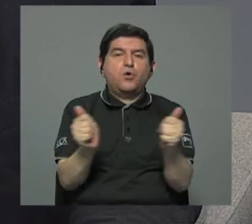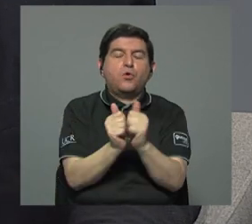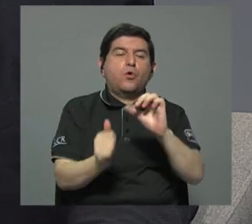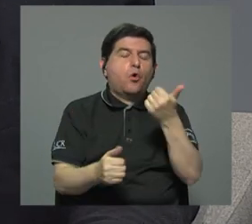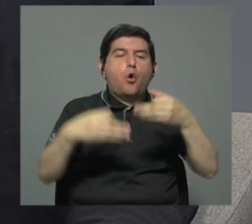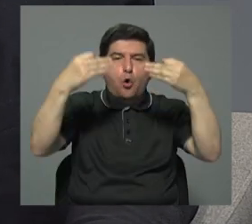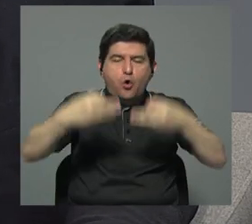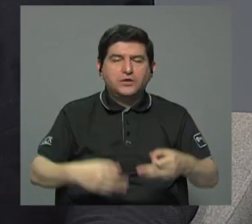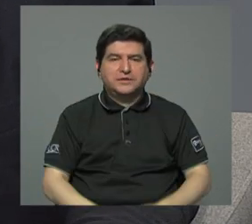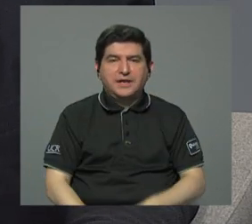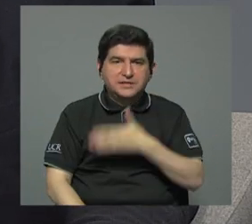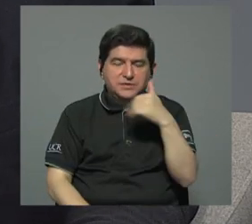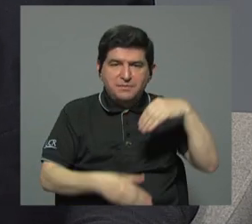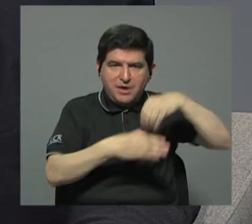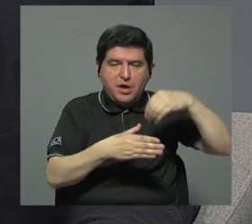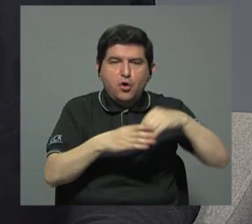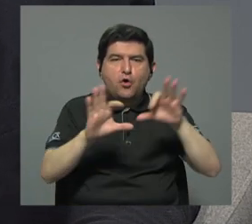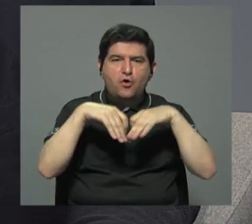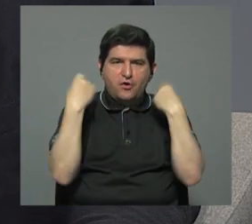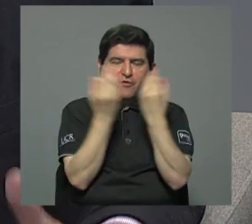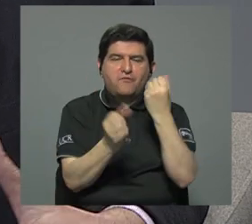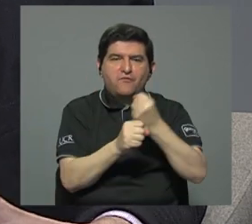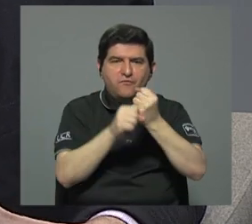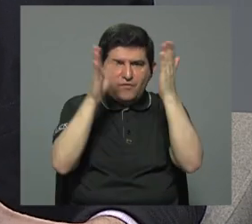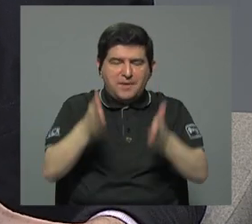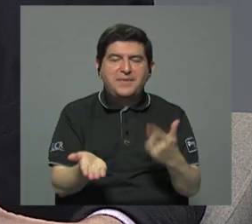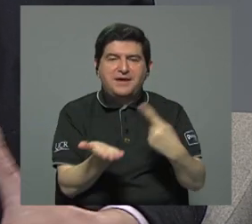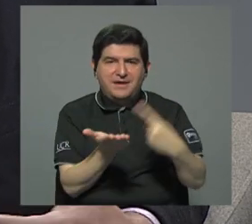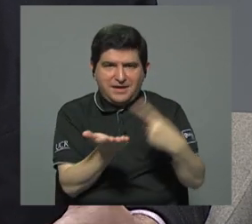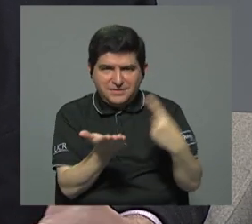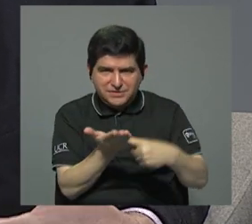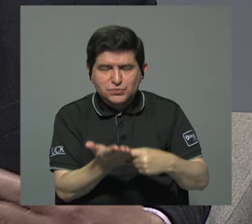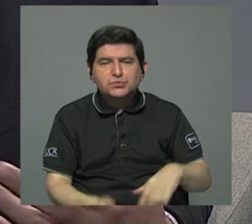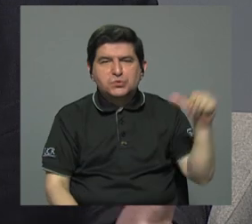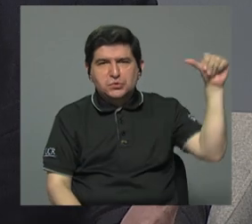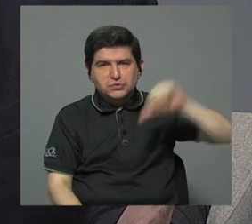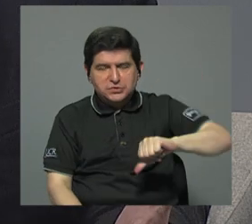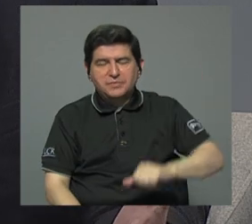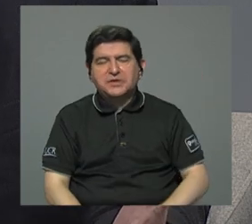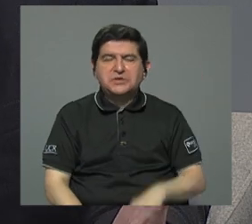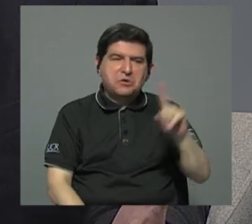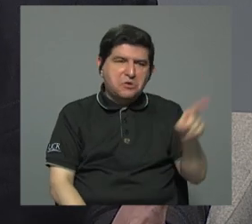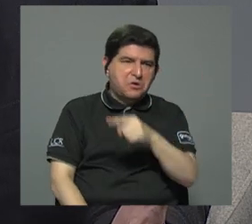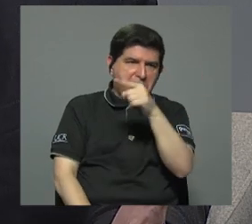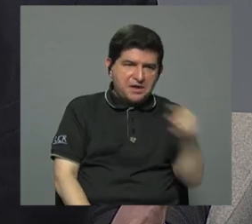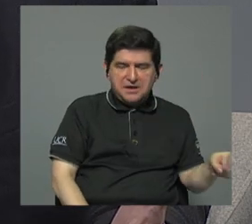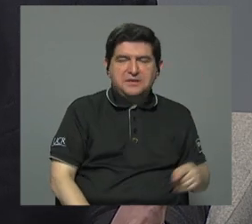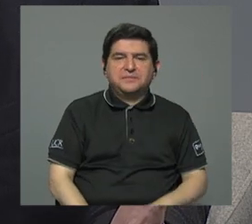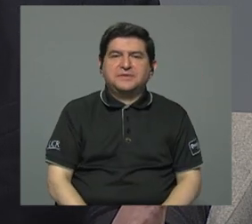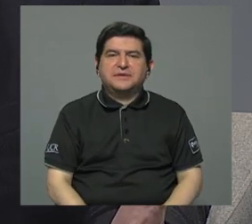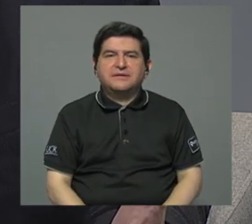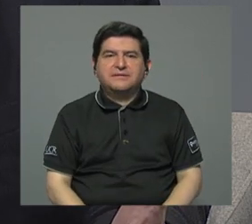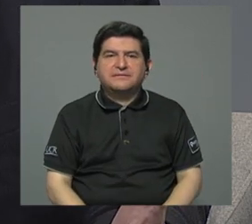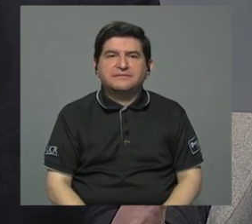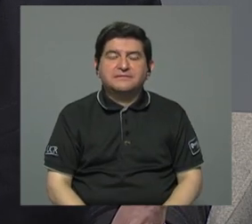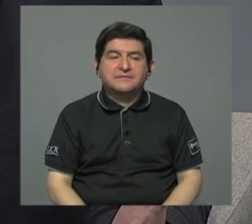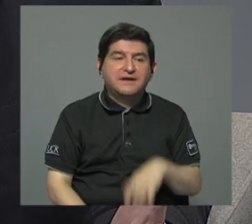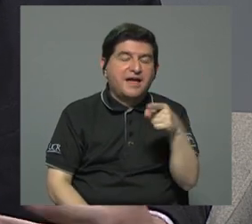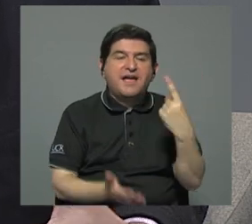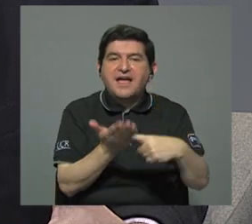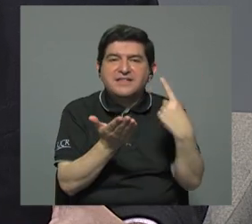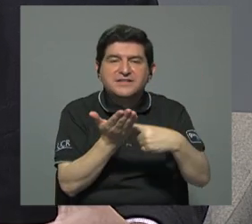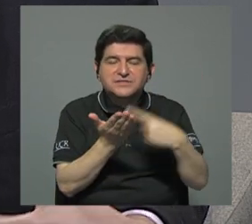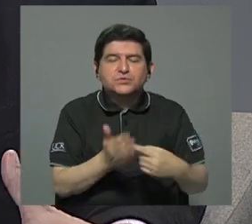medidas como mejorar el ingreso de las familias trabajadoras, que fue una discusión que se perdió y enterraron, en medio de la discusión